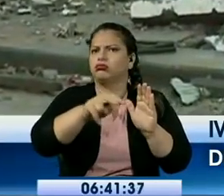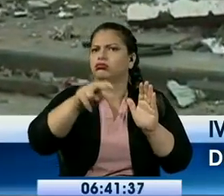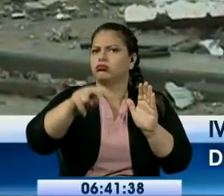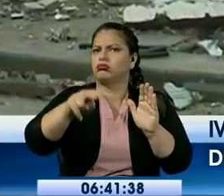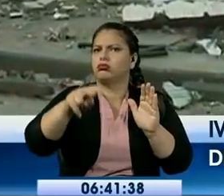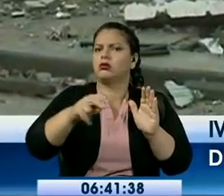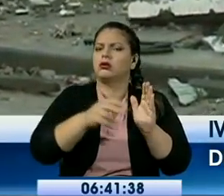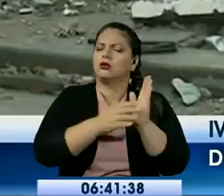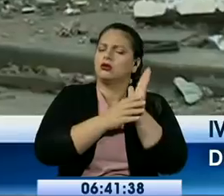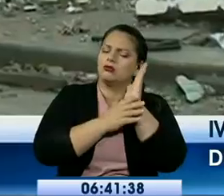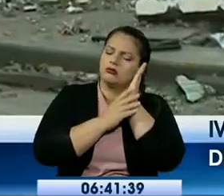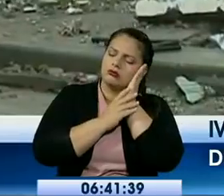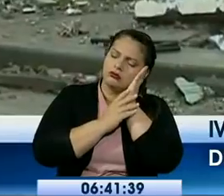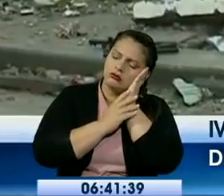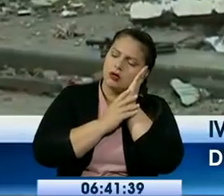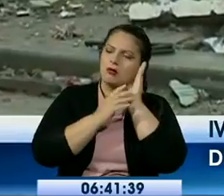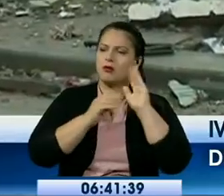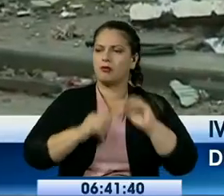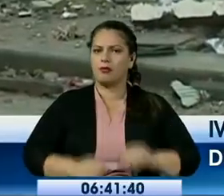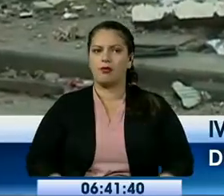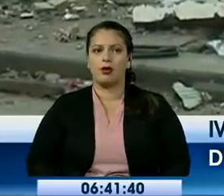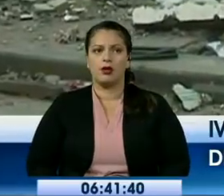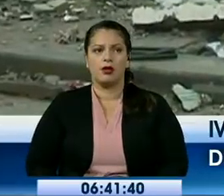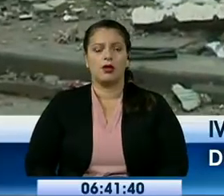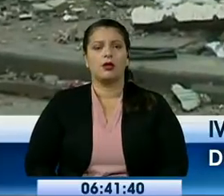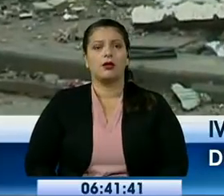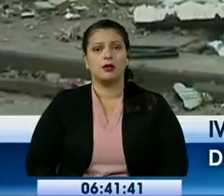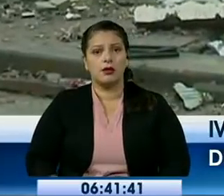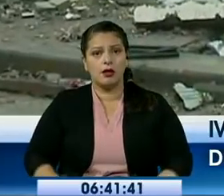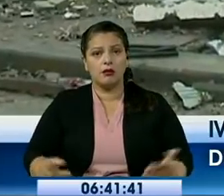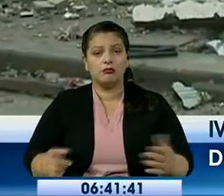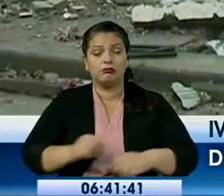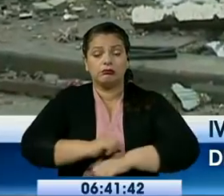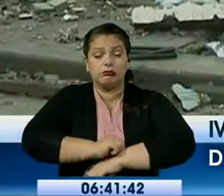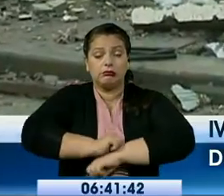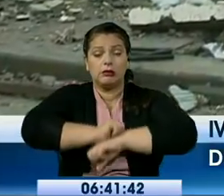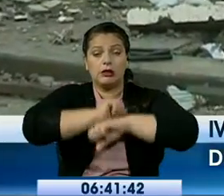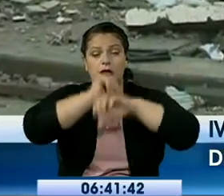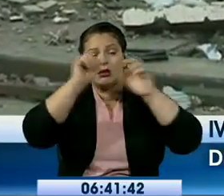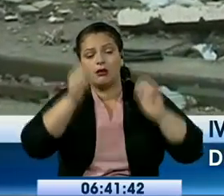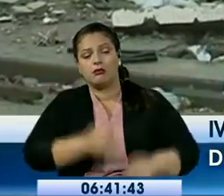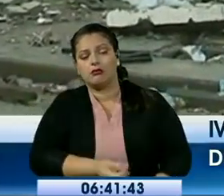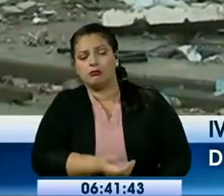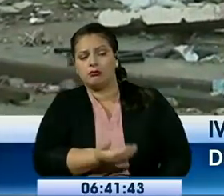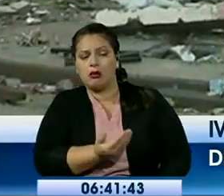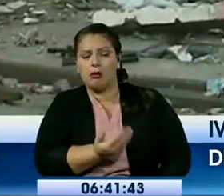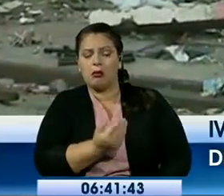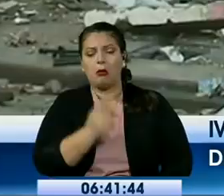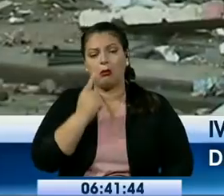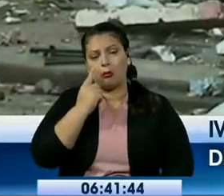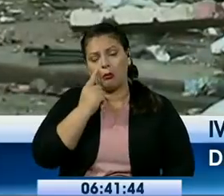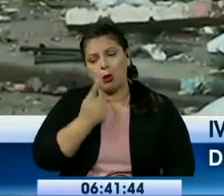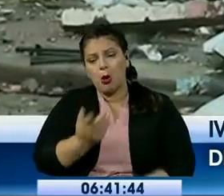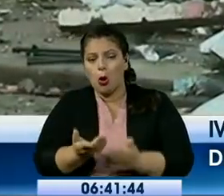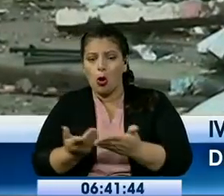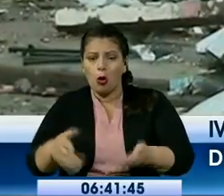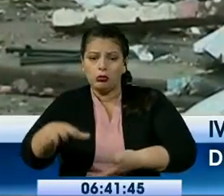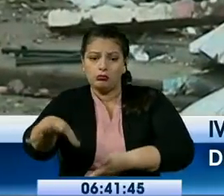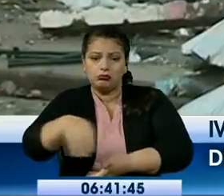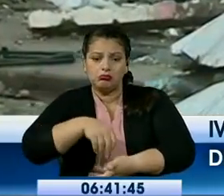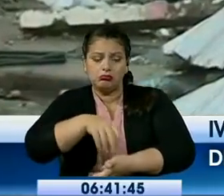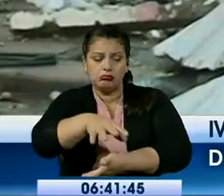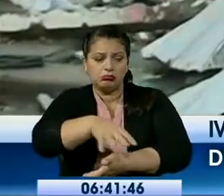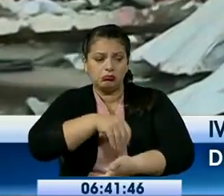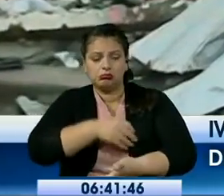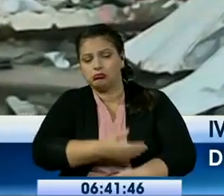intentaban recuperar algunos utensilios de cocina, lo que valía de electrodomésticos, así también como muebles que